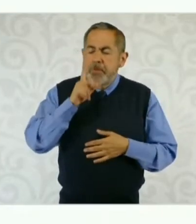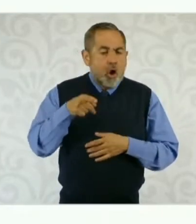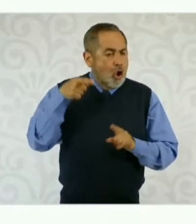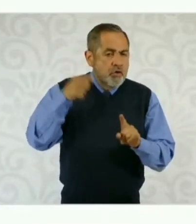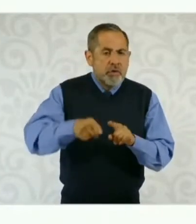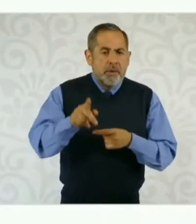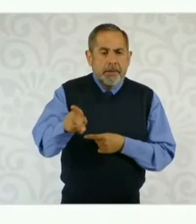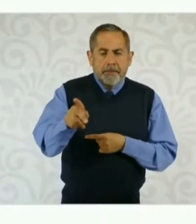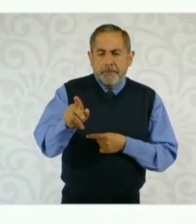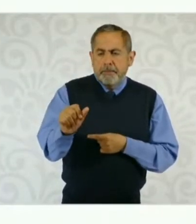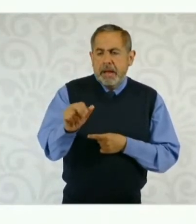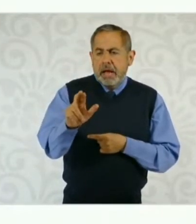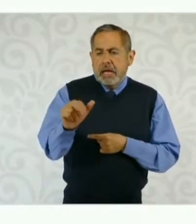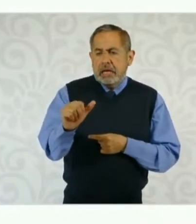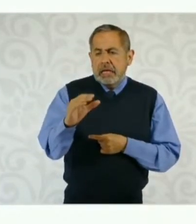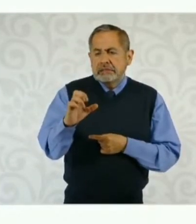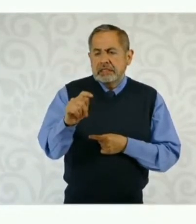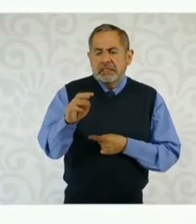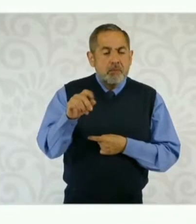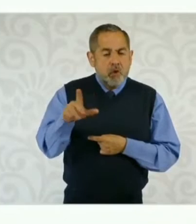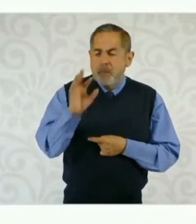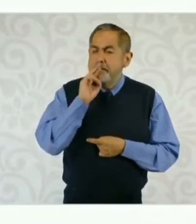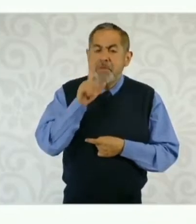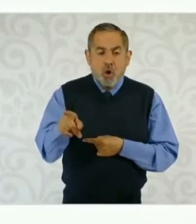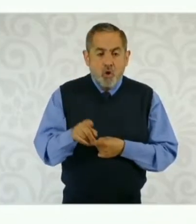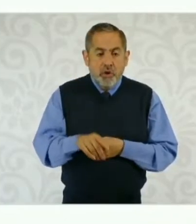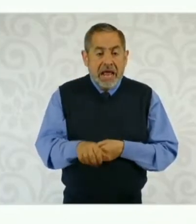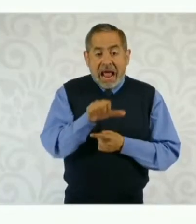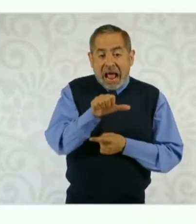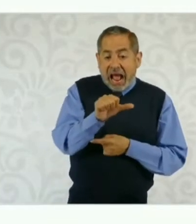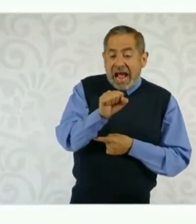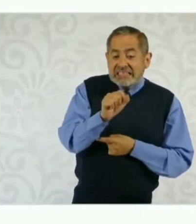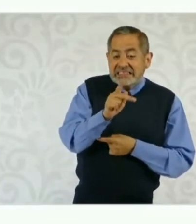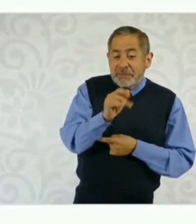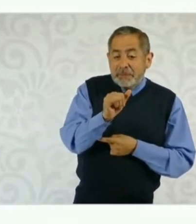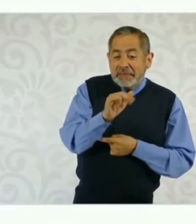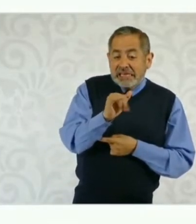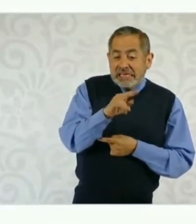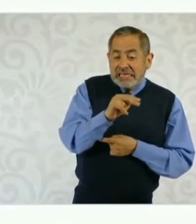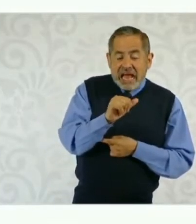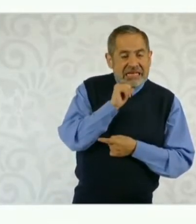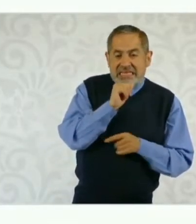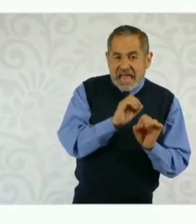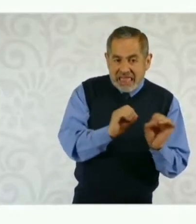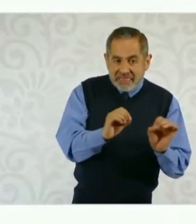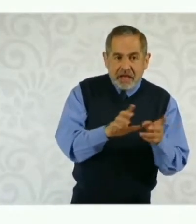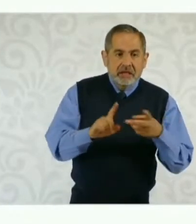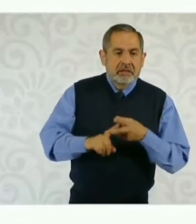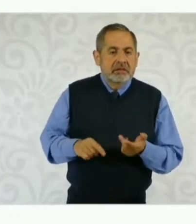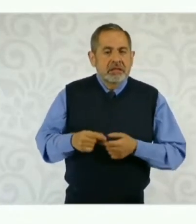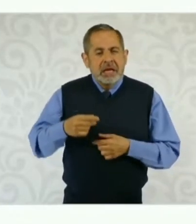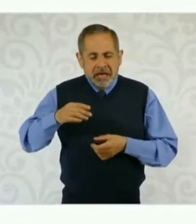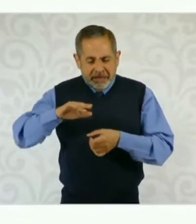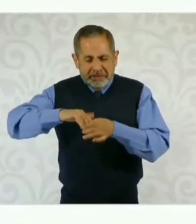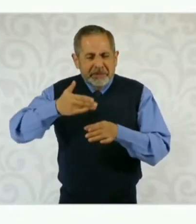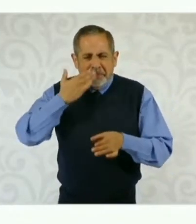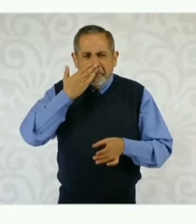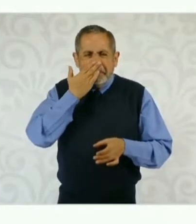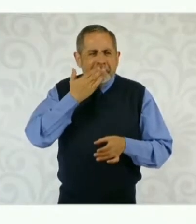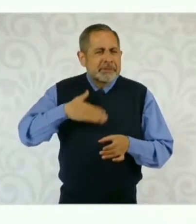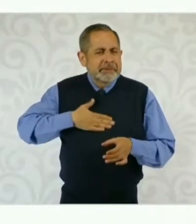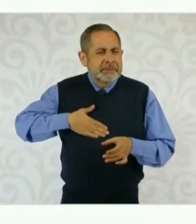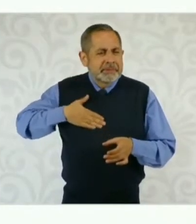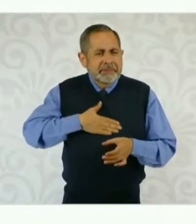e ibuprofeno. Pueden usar descongestionantes o humectantes nasales, mentol, miel,